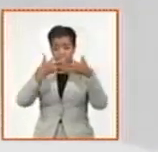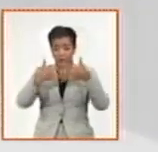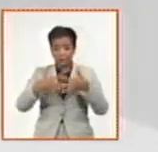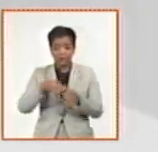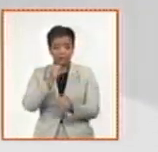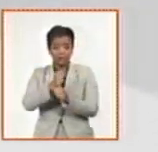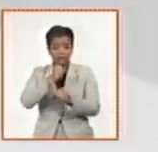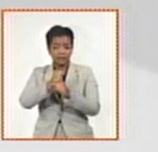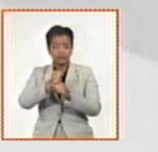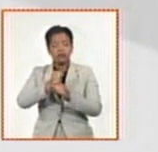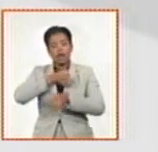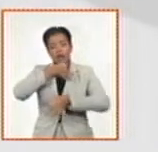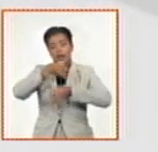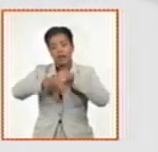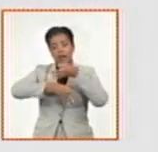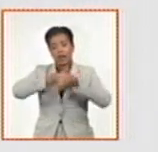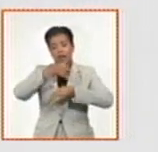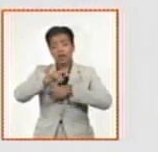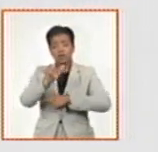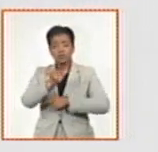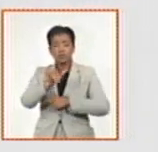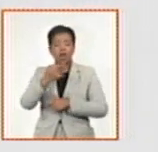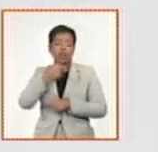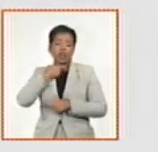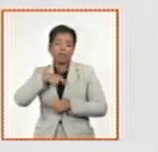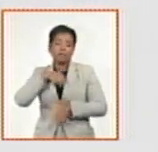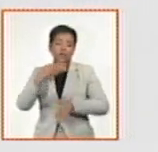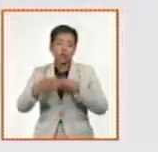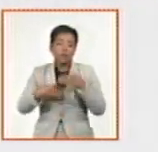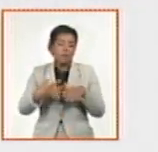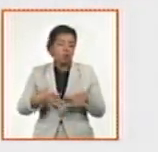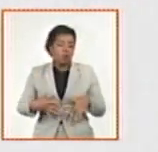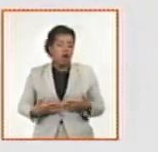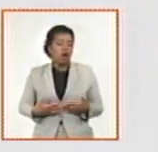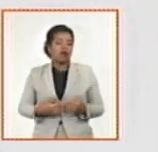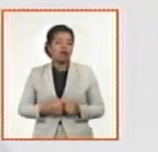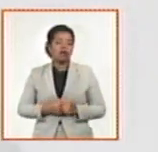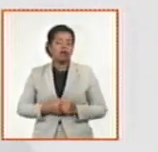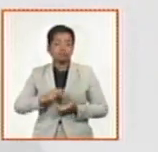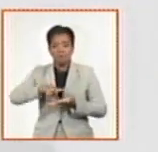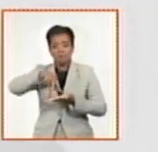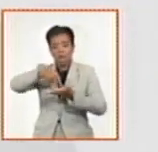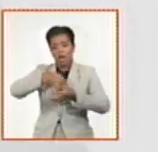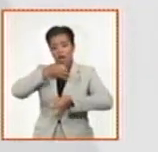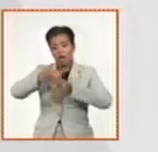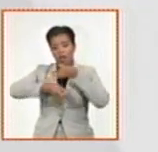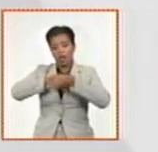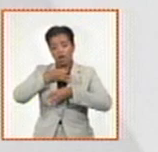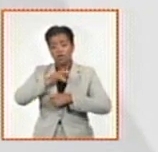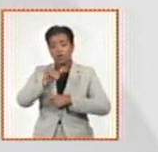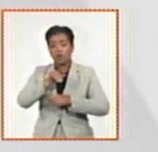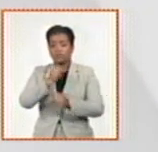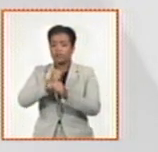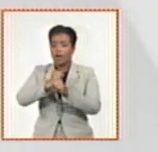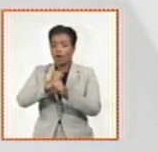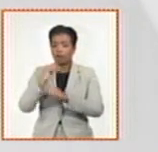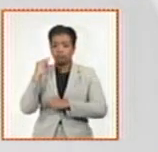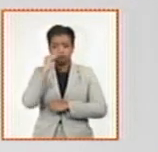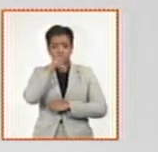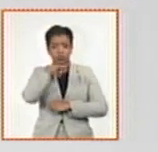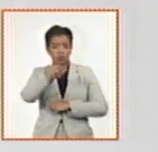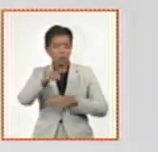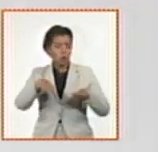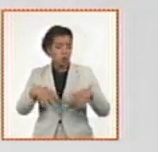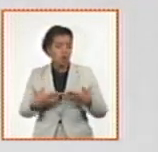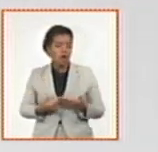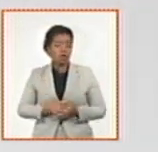se utiliza para identificar las principales prácticas agroecológicas, para reconocer, porque también es un proceso,